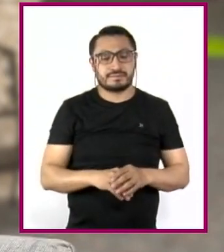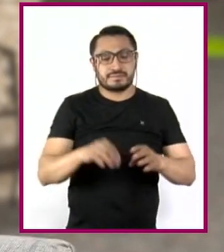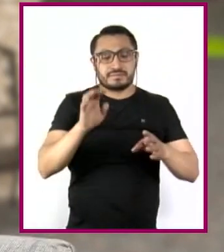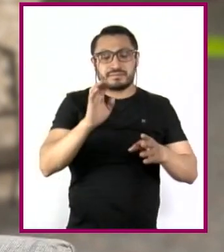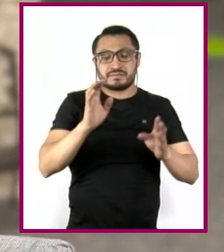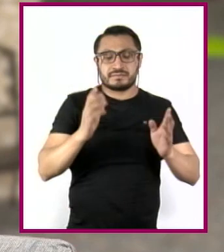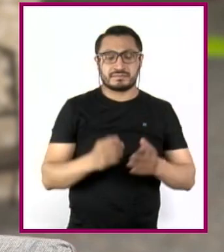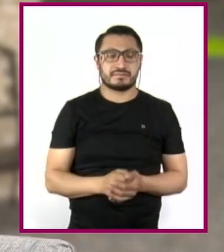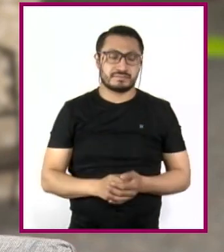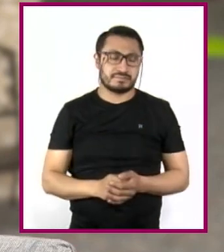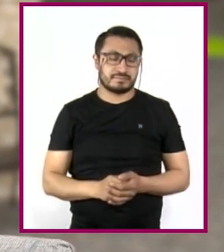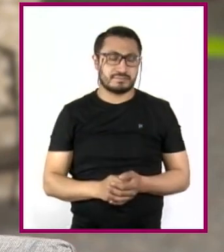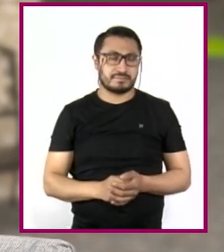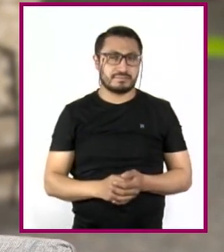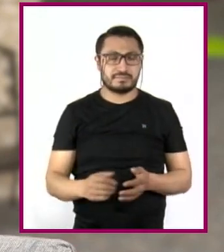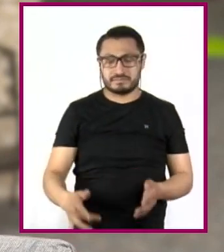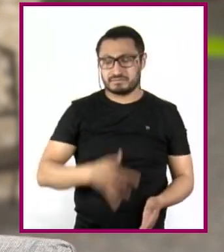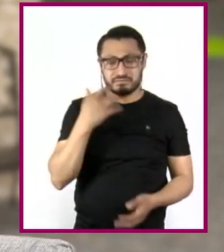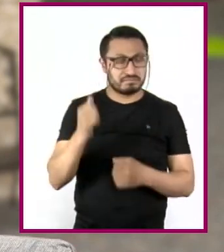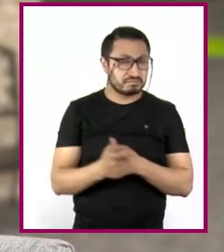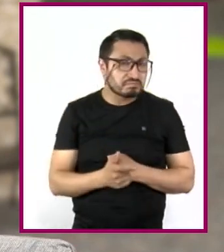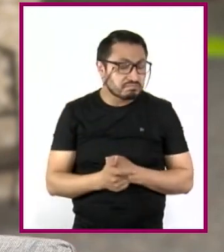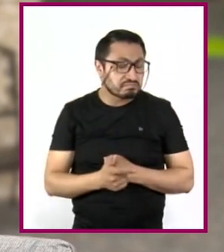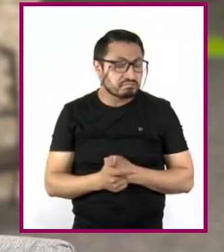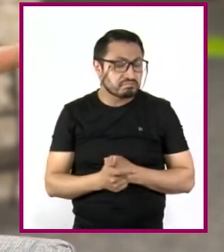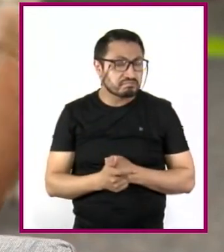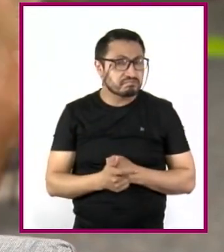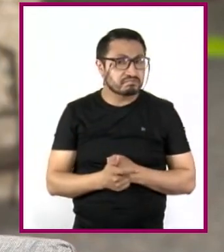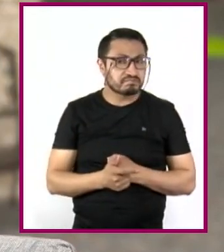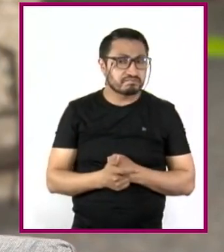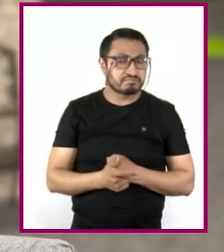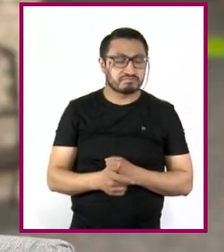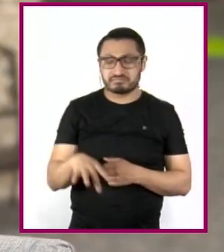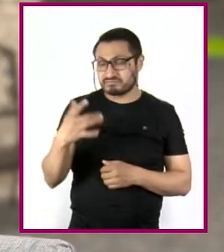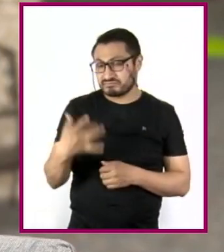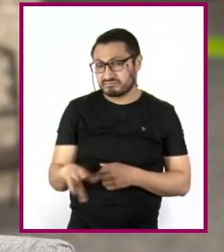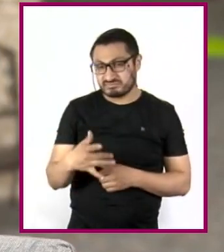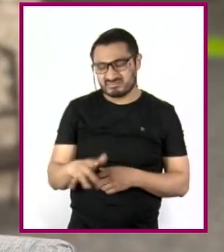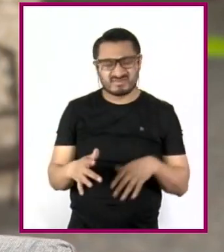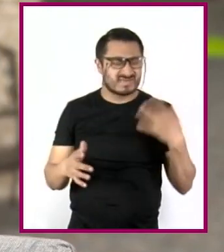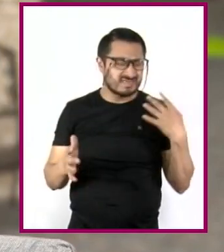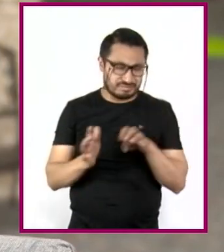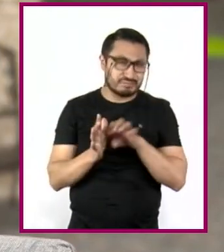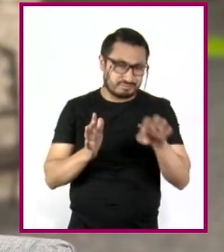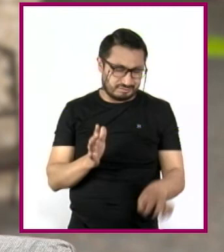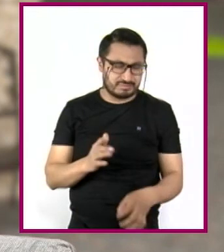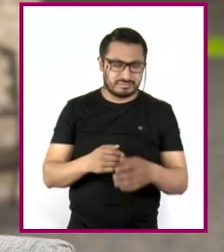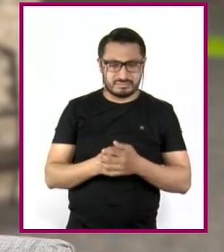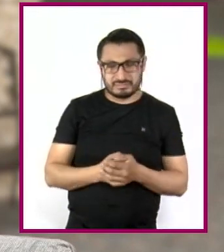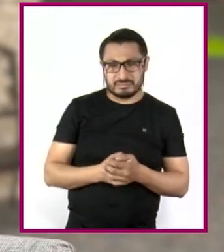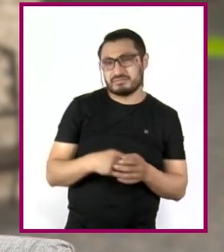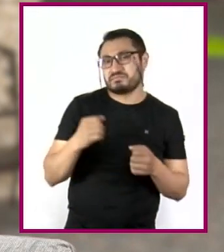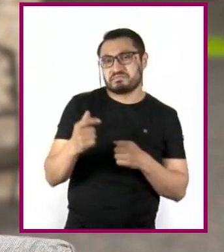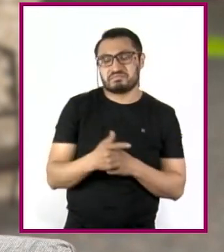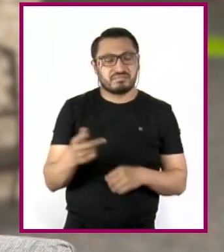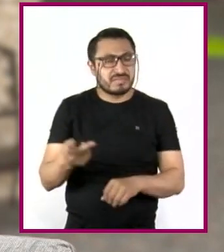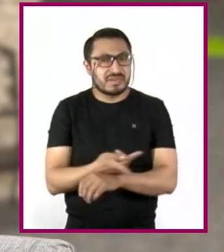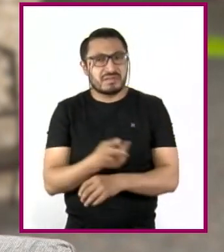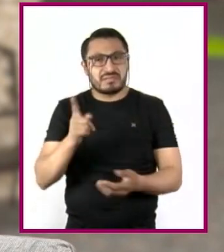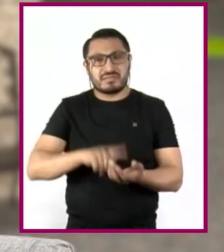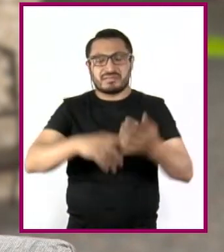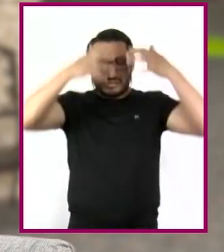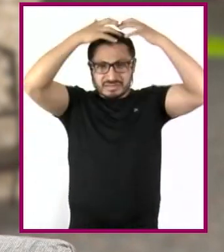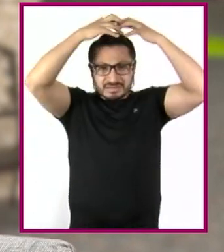Pues, cuando sentimos algo, un dolor, por ejemplo. Algo pasa en el